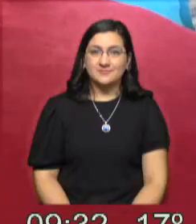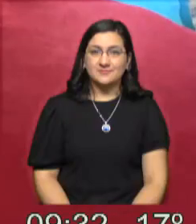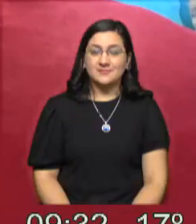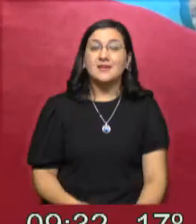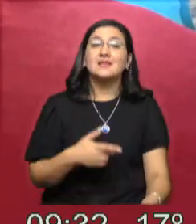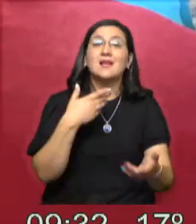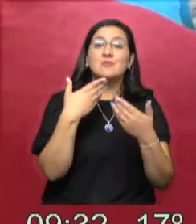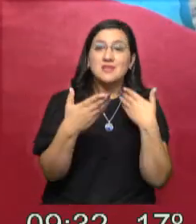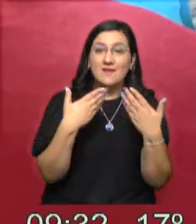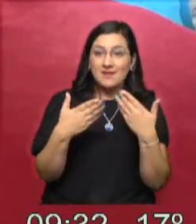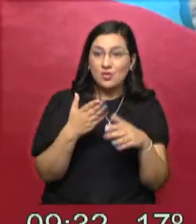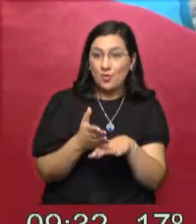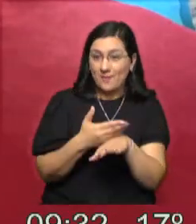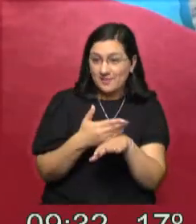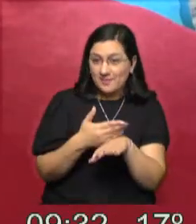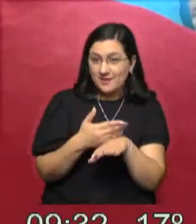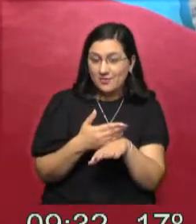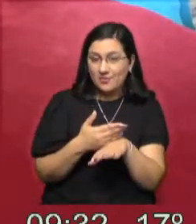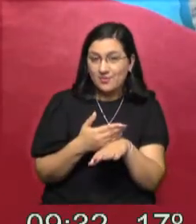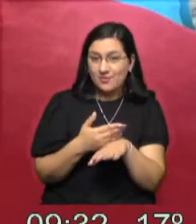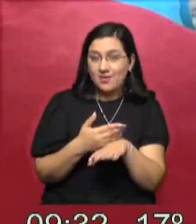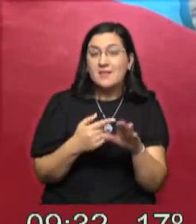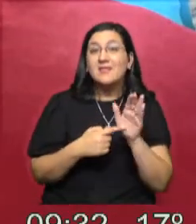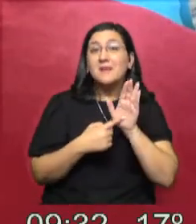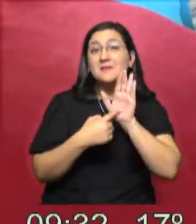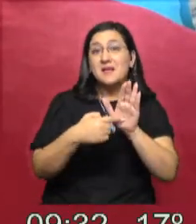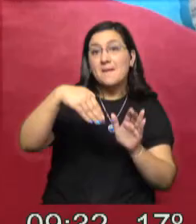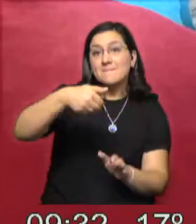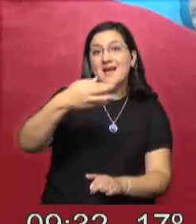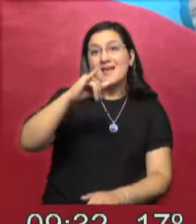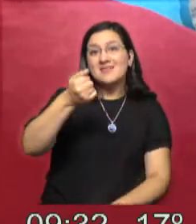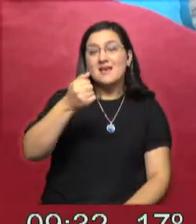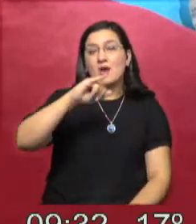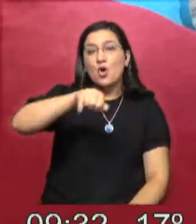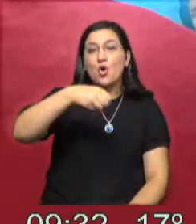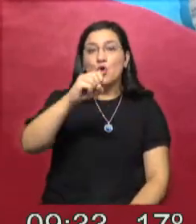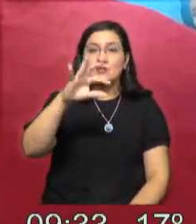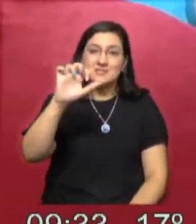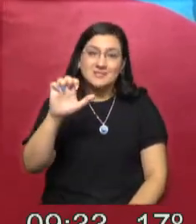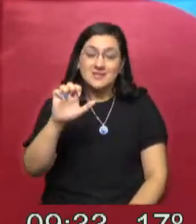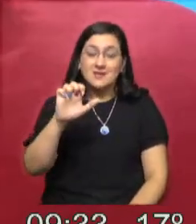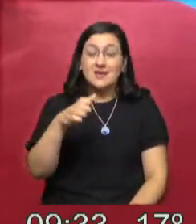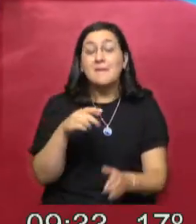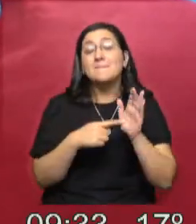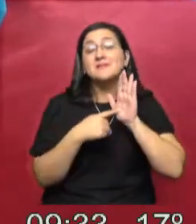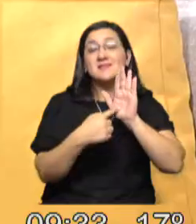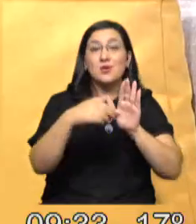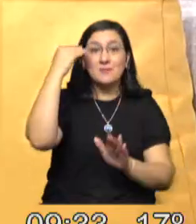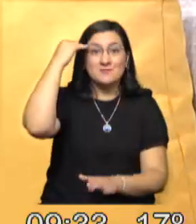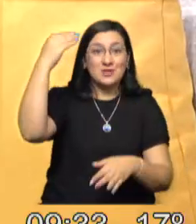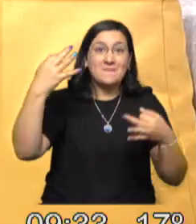Y estábamos hablando más temprano de que presentar a María José Suárez era presentar a una profesora muy